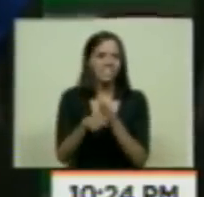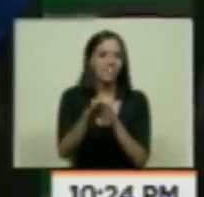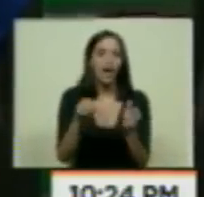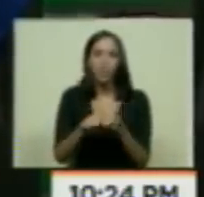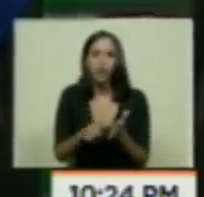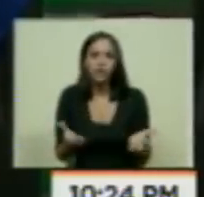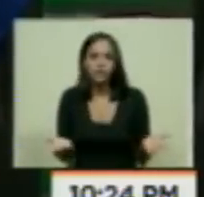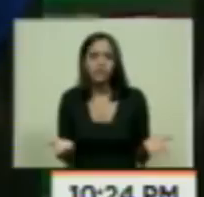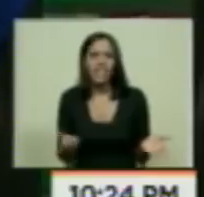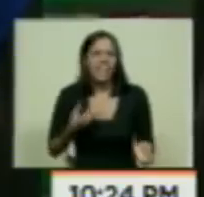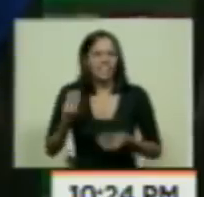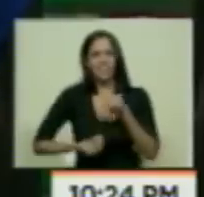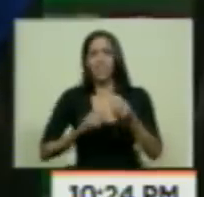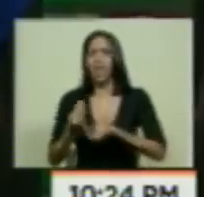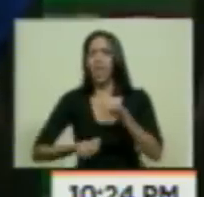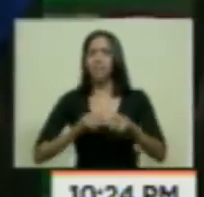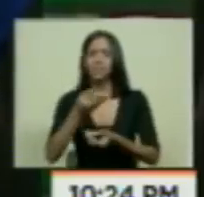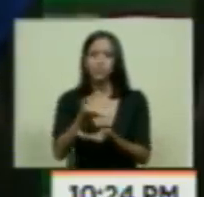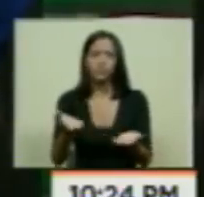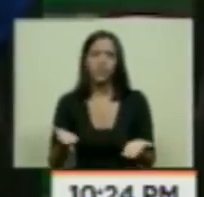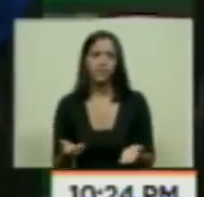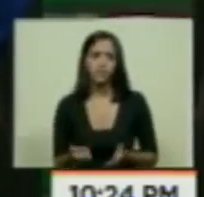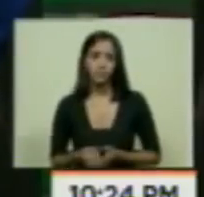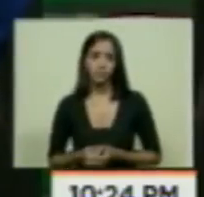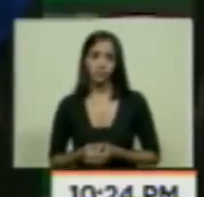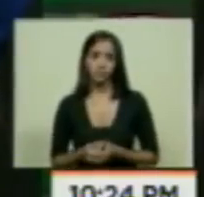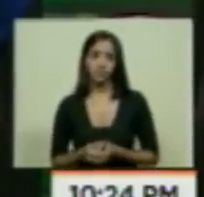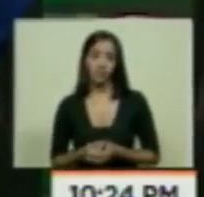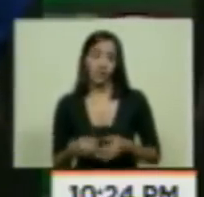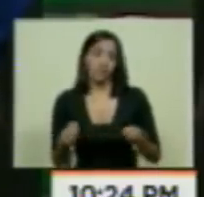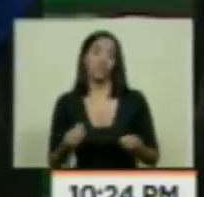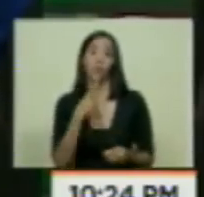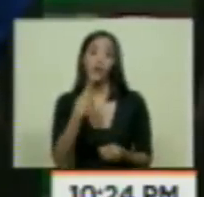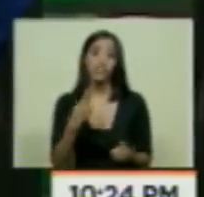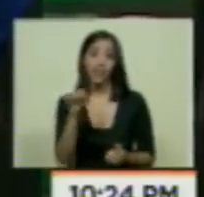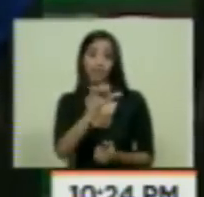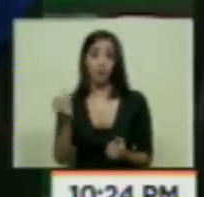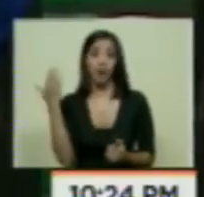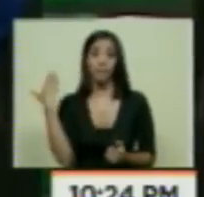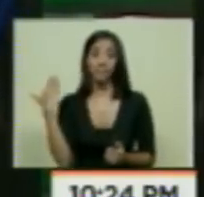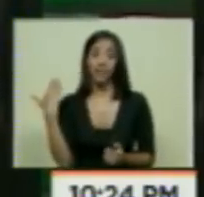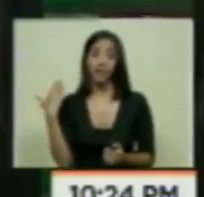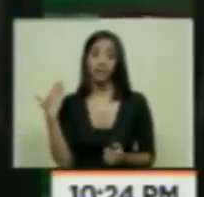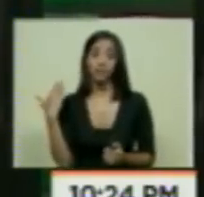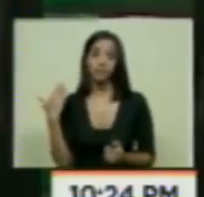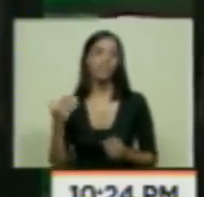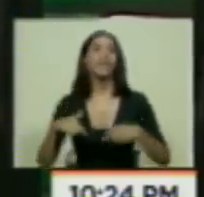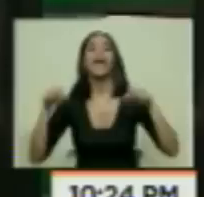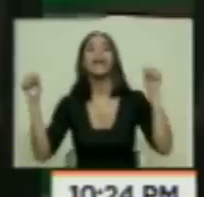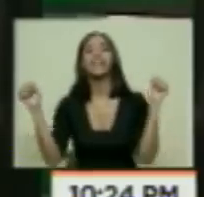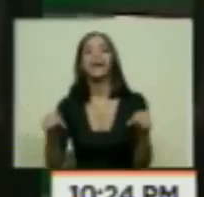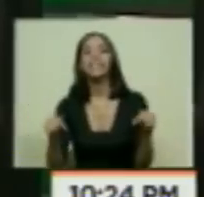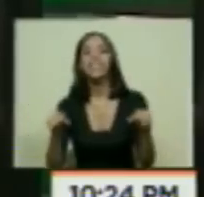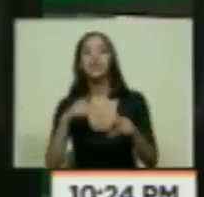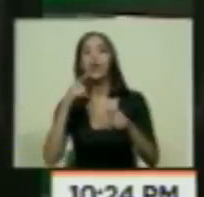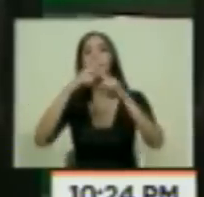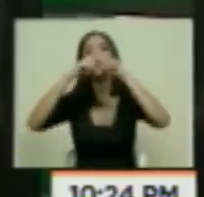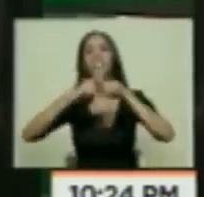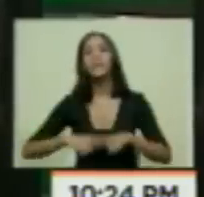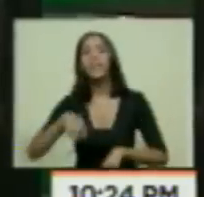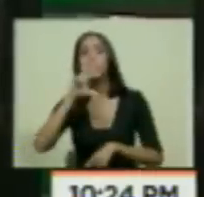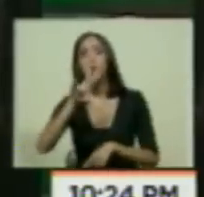que están tratando de generar ustedes? Si como lo decíamos la semana pasada, es que aquí lo multiplican por 3 los